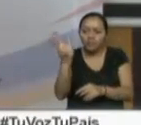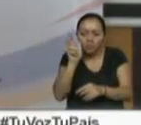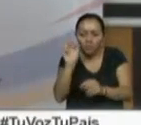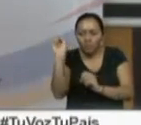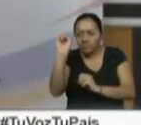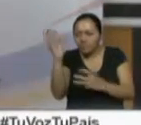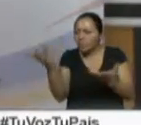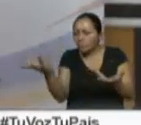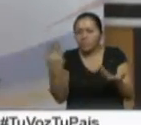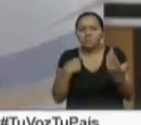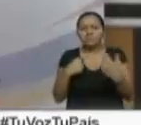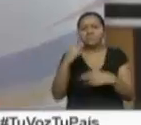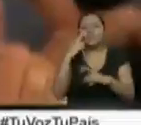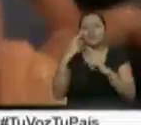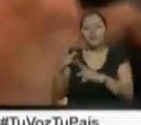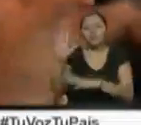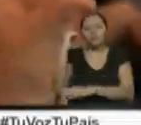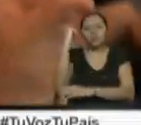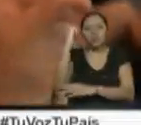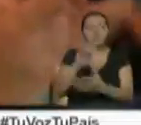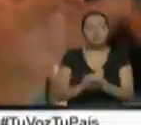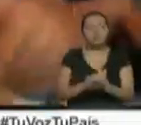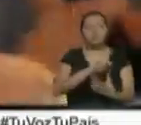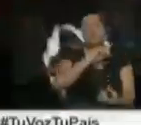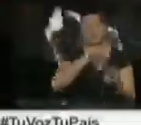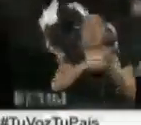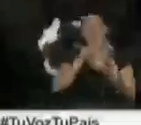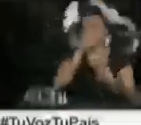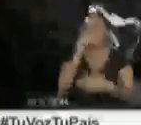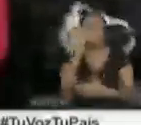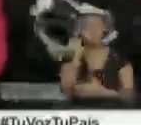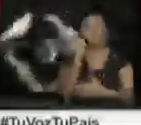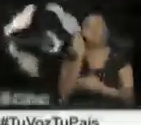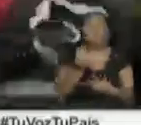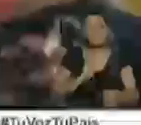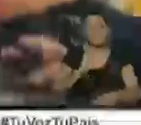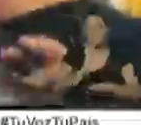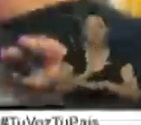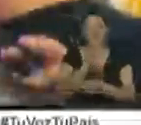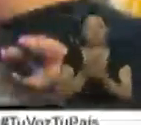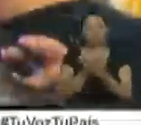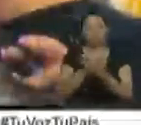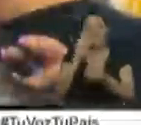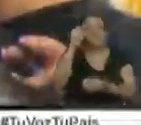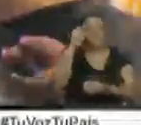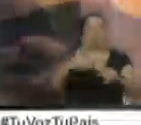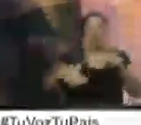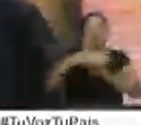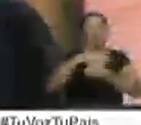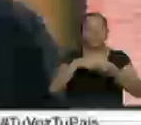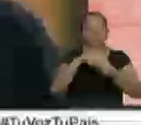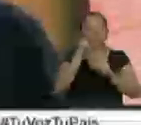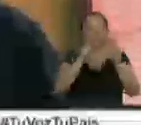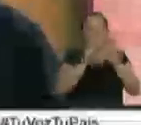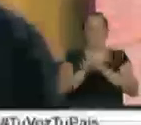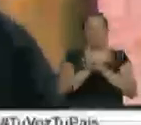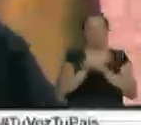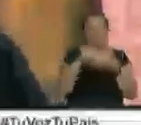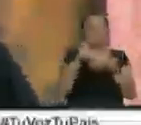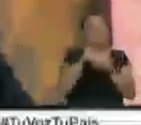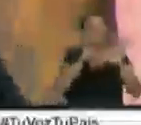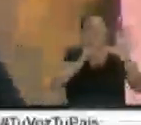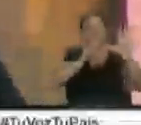de reconocimiento de derechos. Hasta el año 2015, la inversión económica del Estado para el sector de discapacidades era